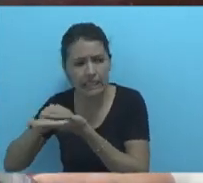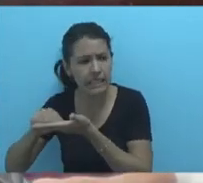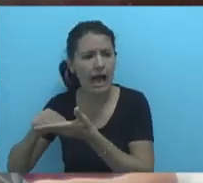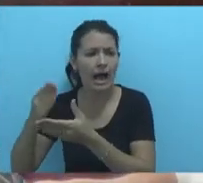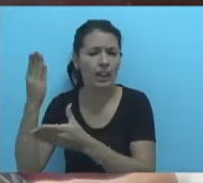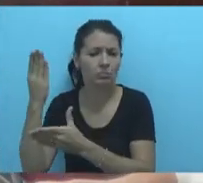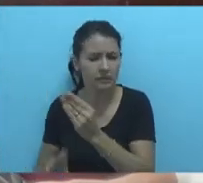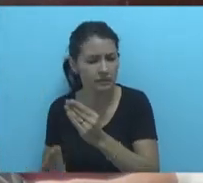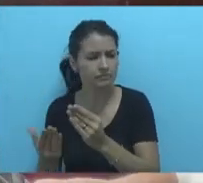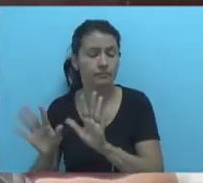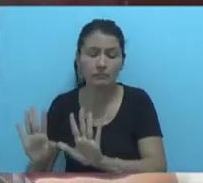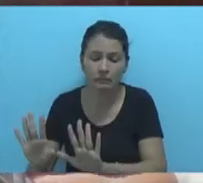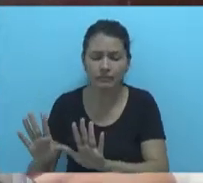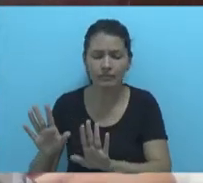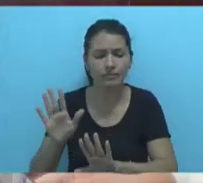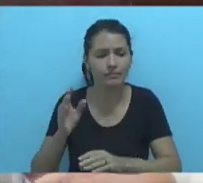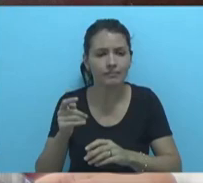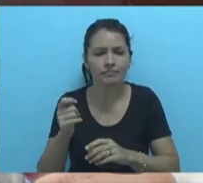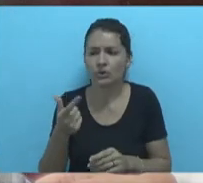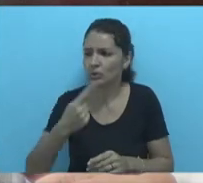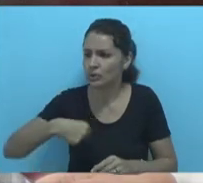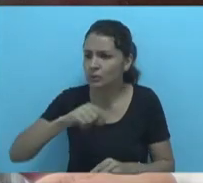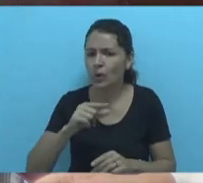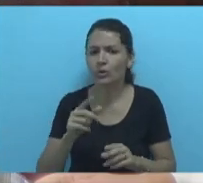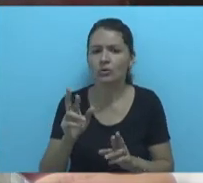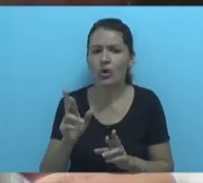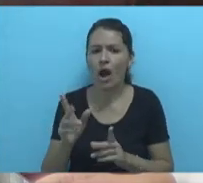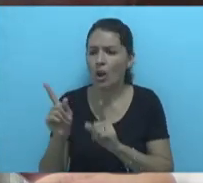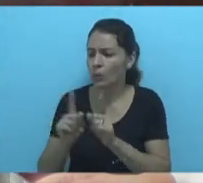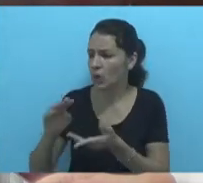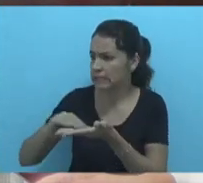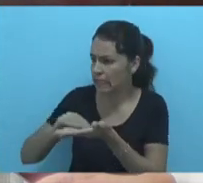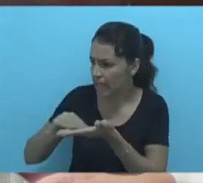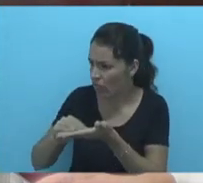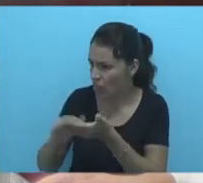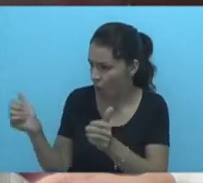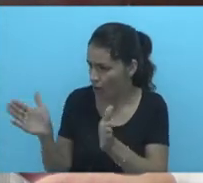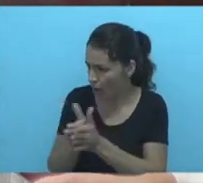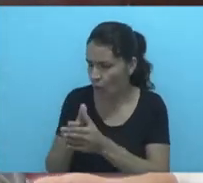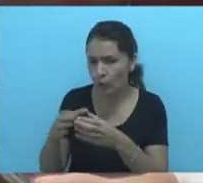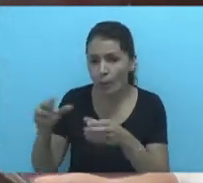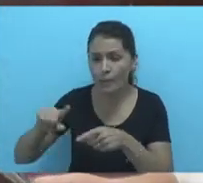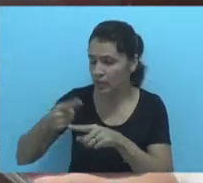cargo nosotros de los senadores que pueden ser aliados nuestros, pero el peronismo se tiene que hacer cargo